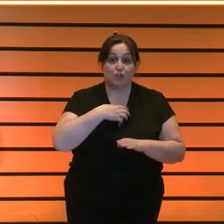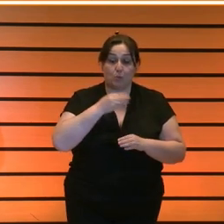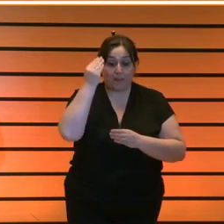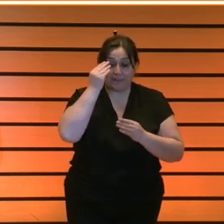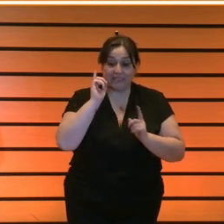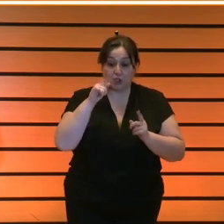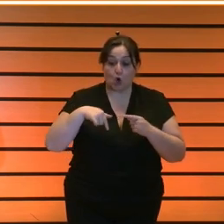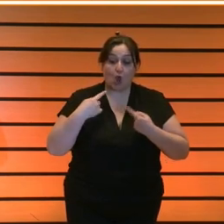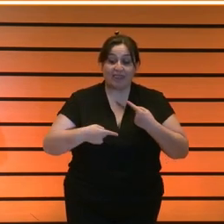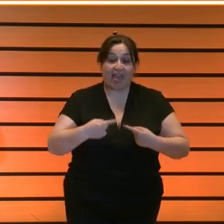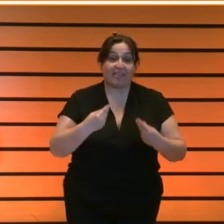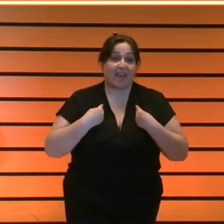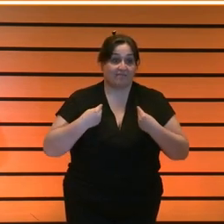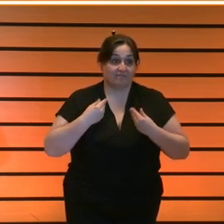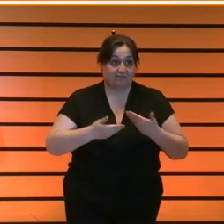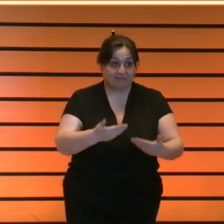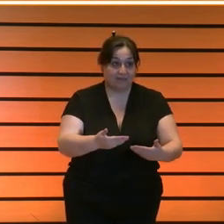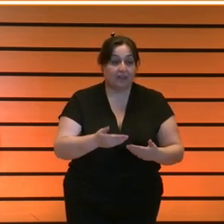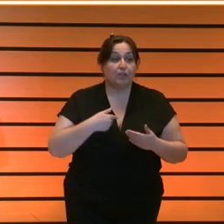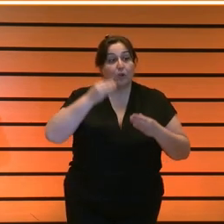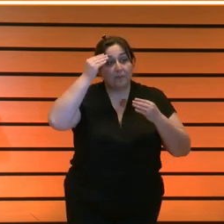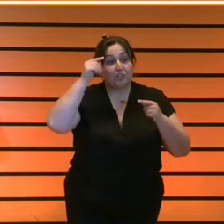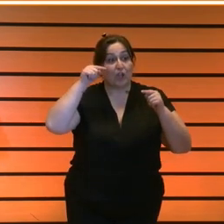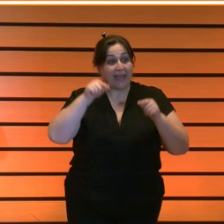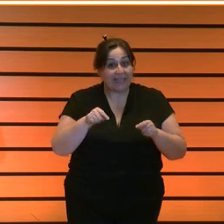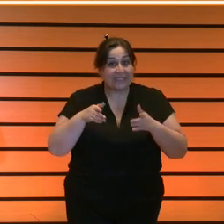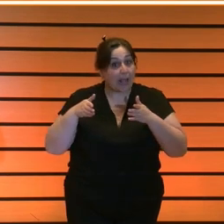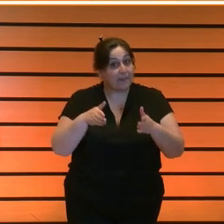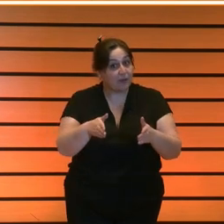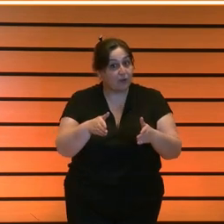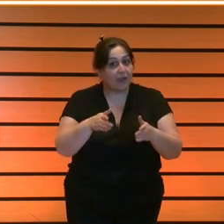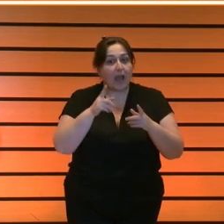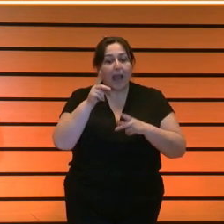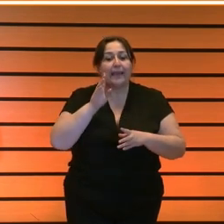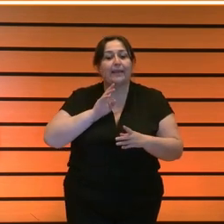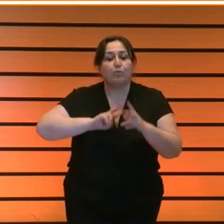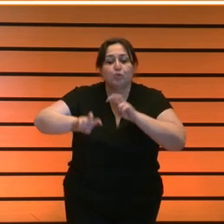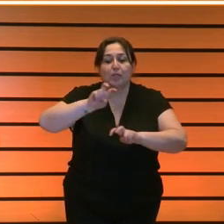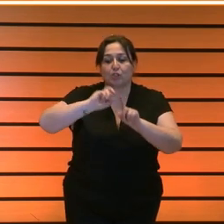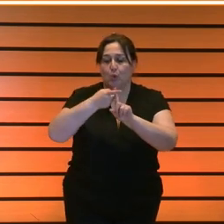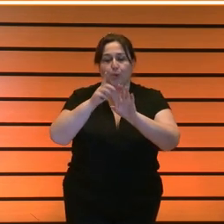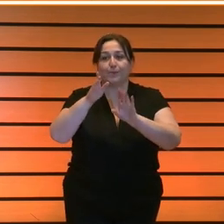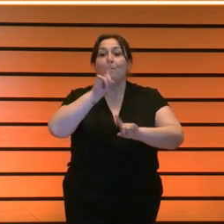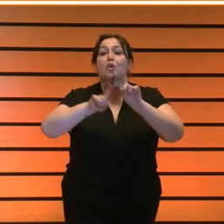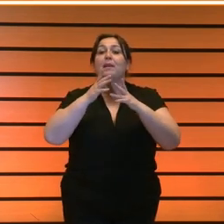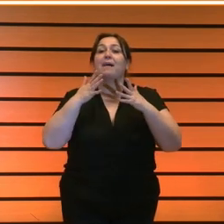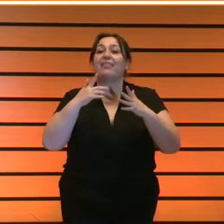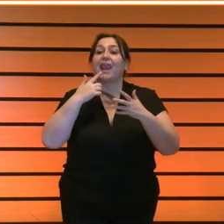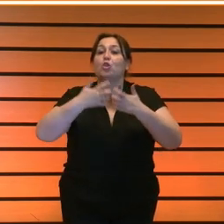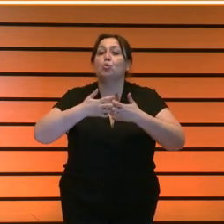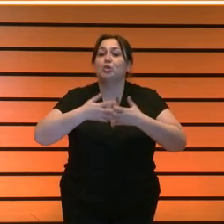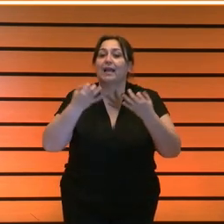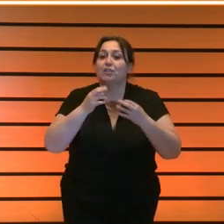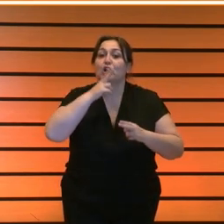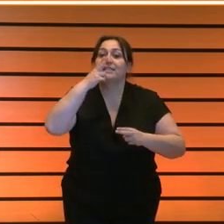día a día a mí me parece que en ese sentido acercarse a encontrar la solución el gran problema de la industria es lo que se llama